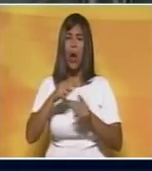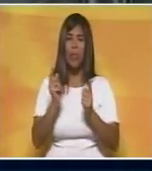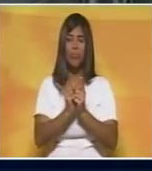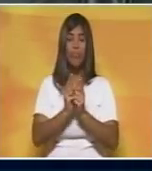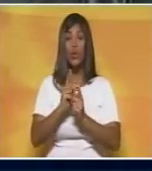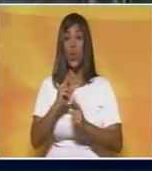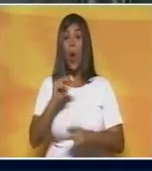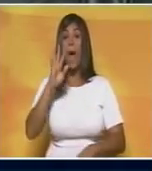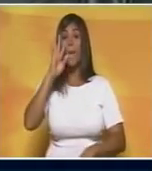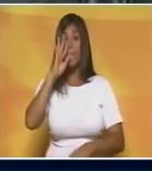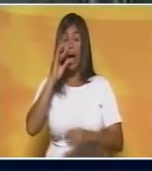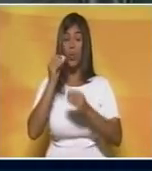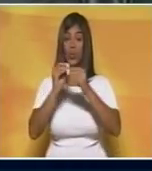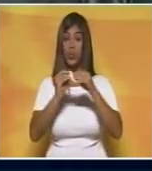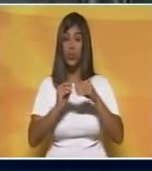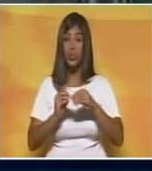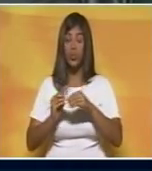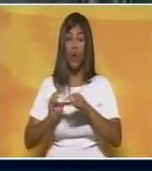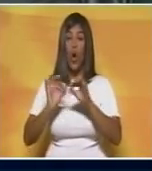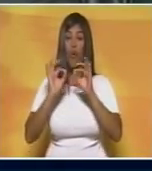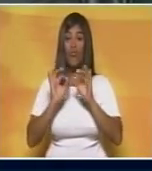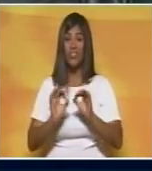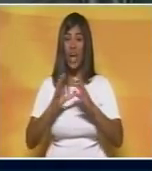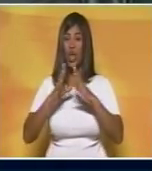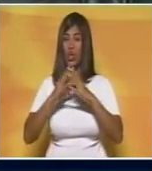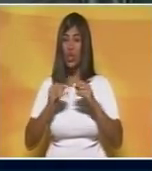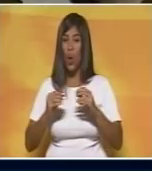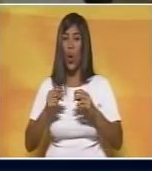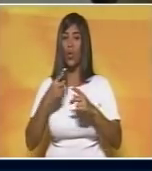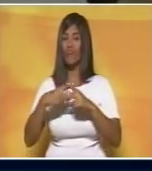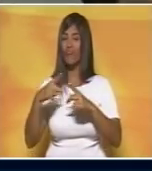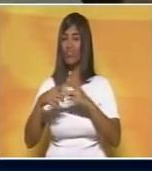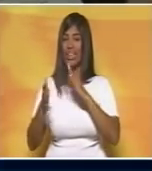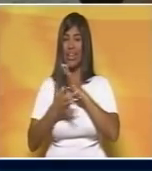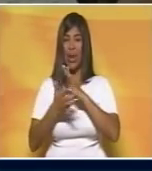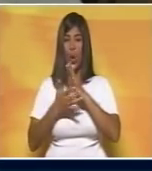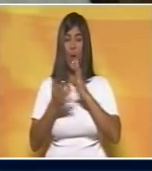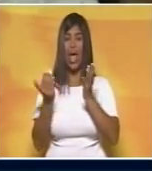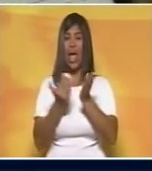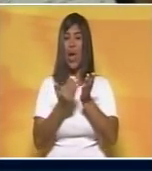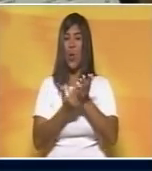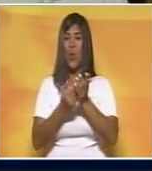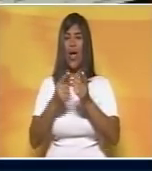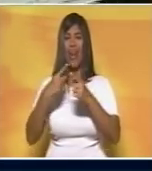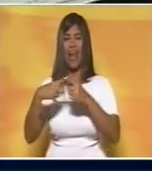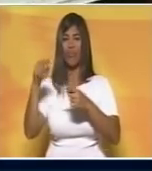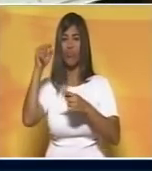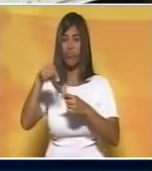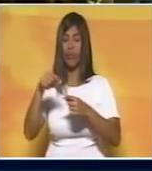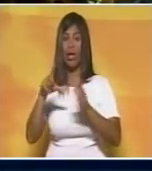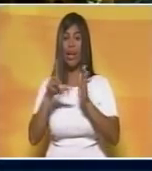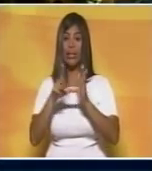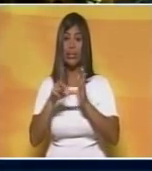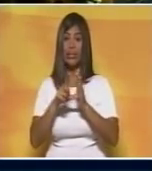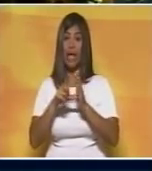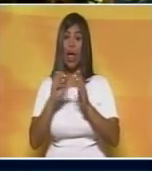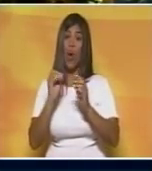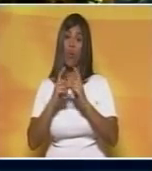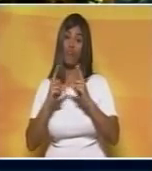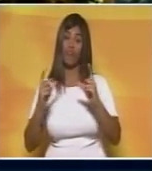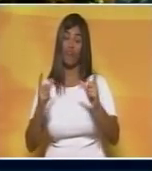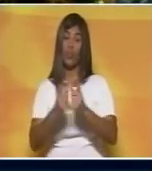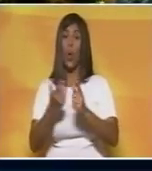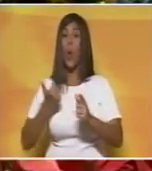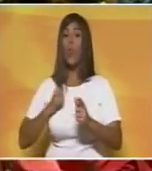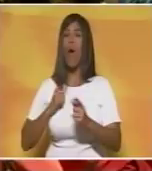el banco se instala literalmente con todos sus equipos, con toda su tecnología, con una escuela, se instala en un liceo, se instala en un salón, en